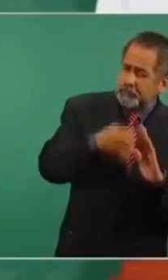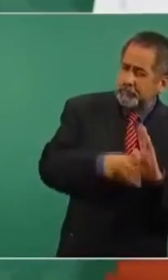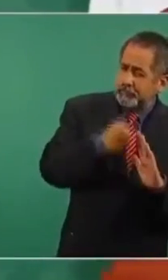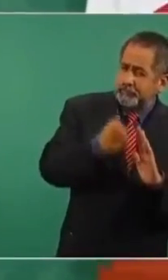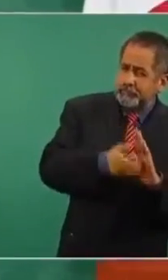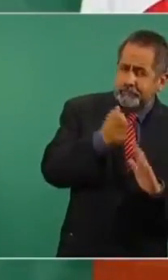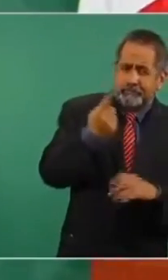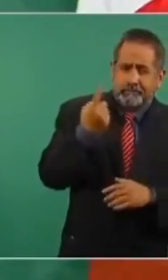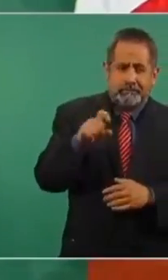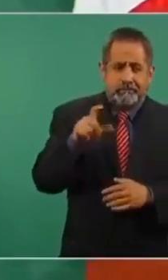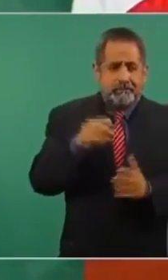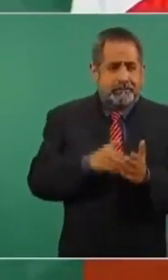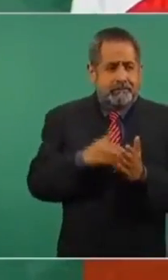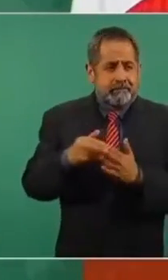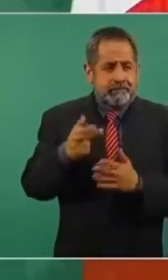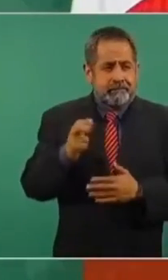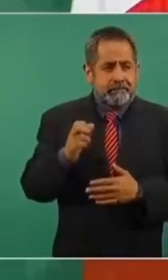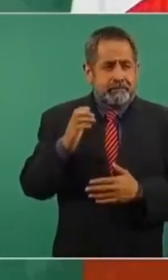millones de hectáreas?